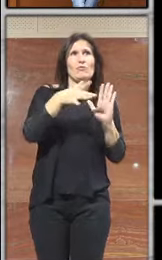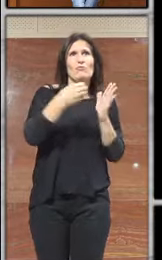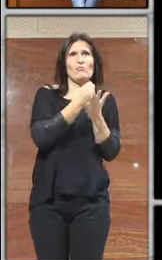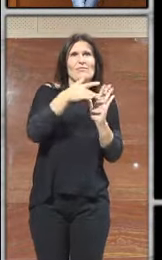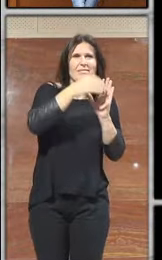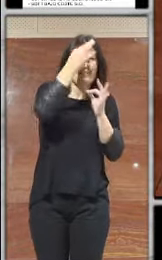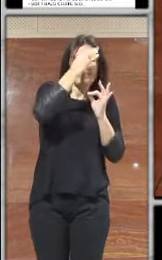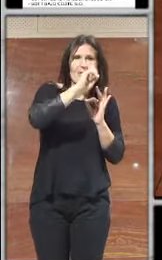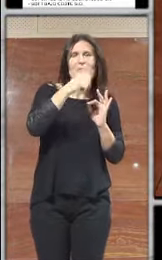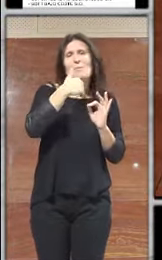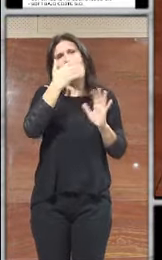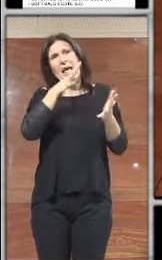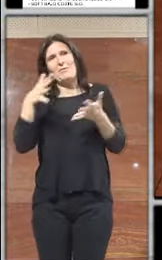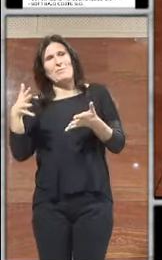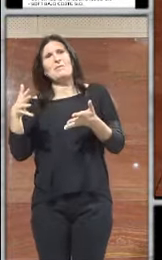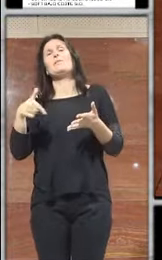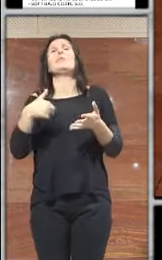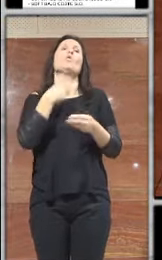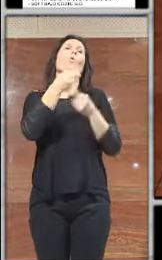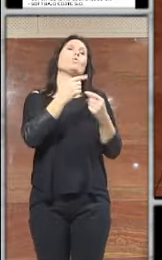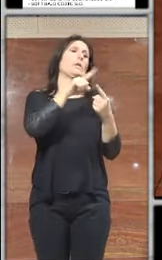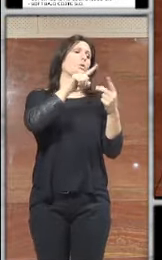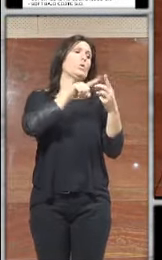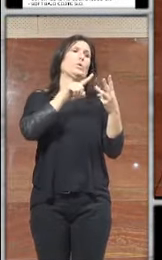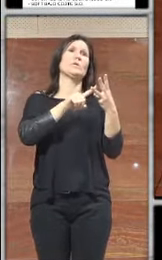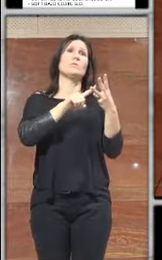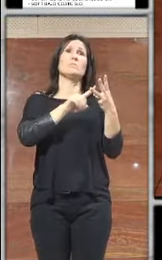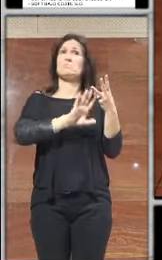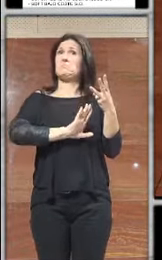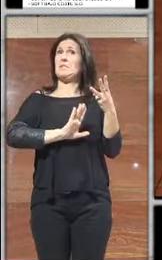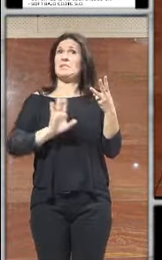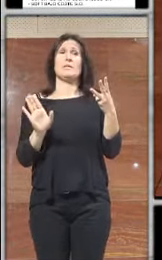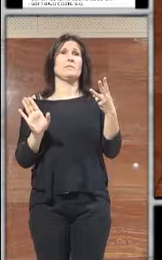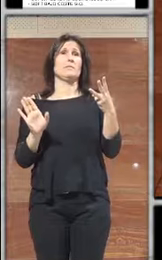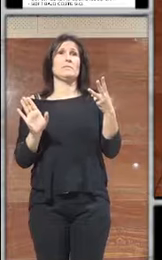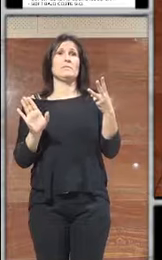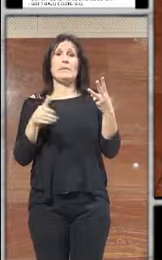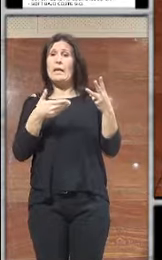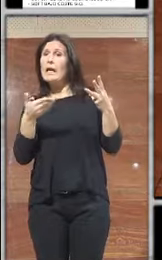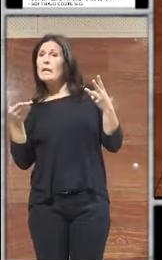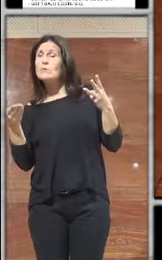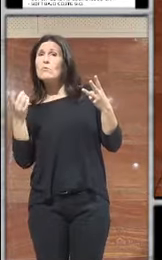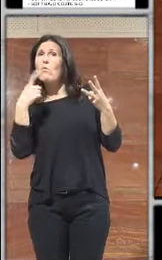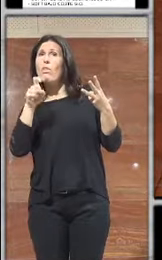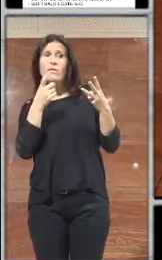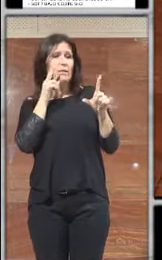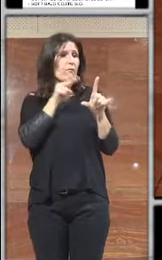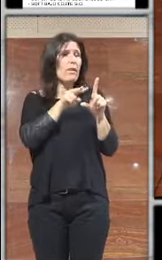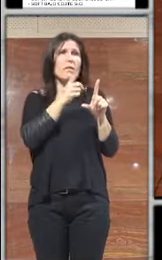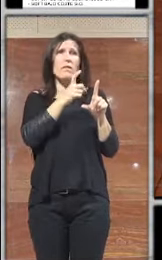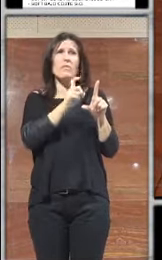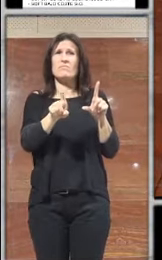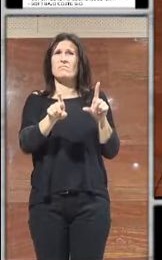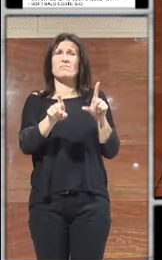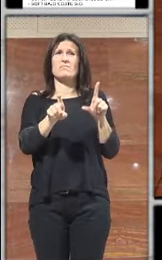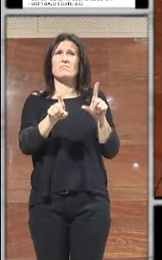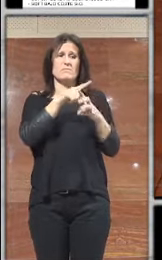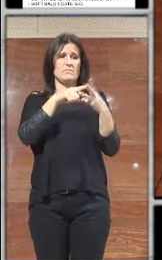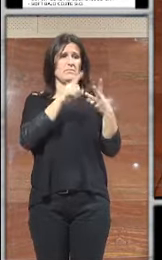Pero bueno, si yo lo uso para esto, para esto y para esto, pues ya está, ¿no? Que todo lo demás me desapareciera porque igual con tres,